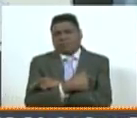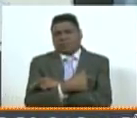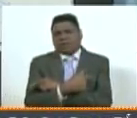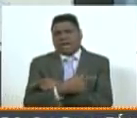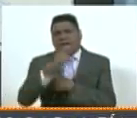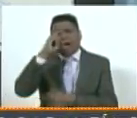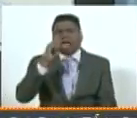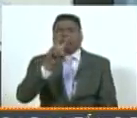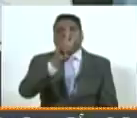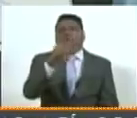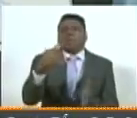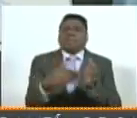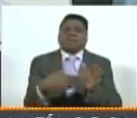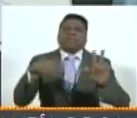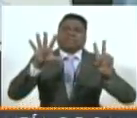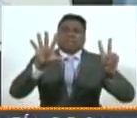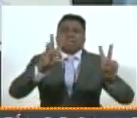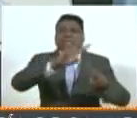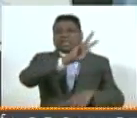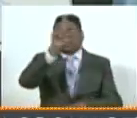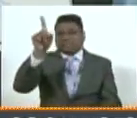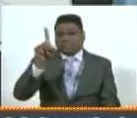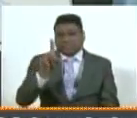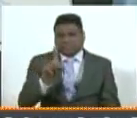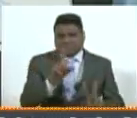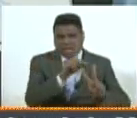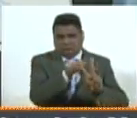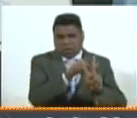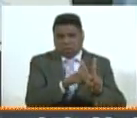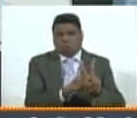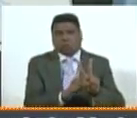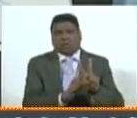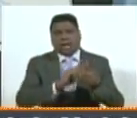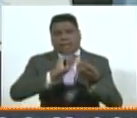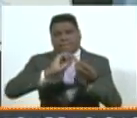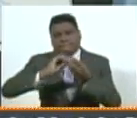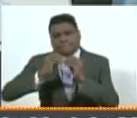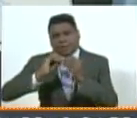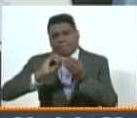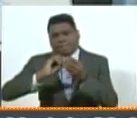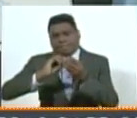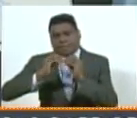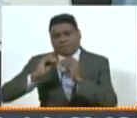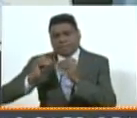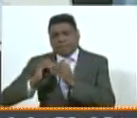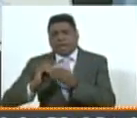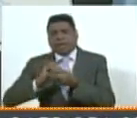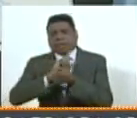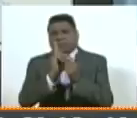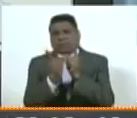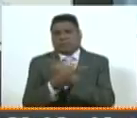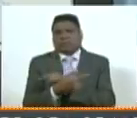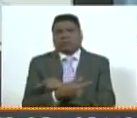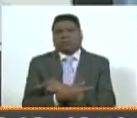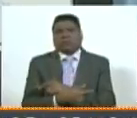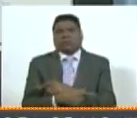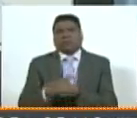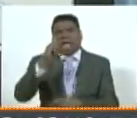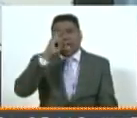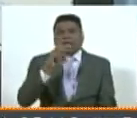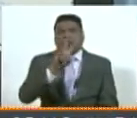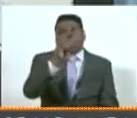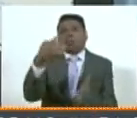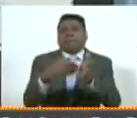2007 y la segunda en la enmienda ional realizada en el año